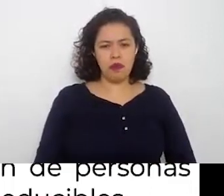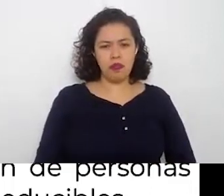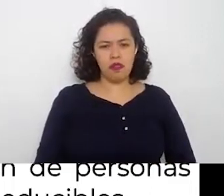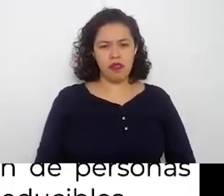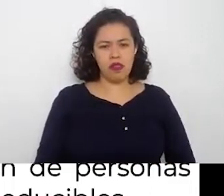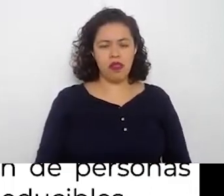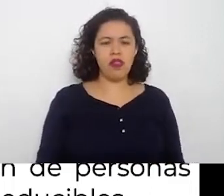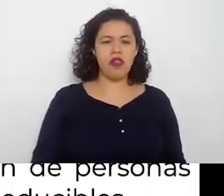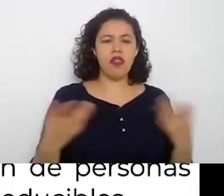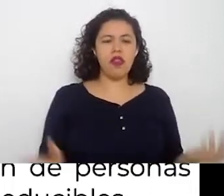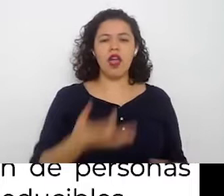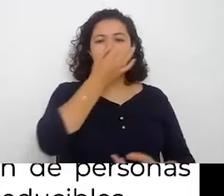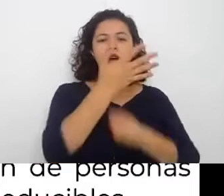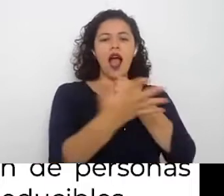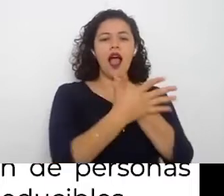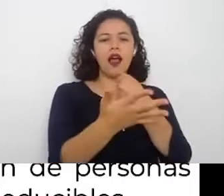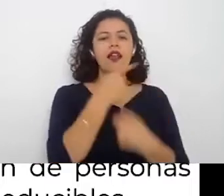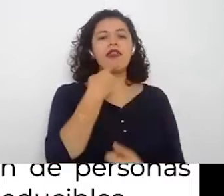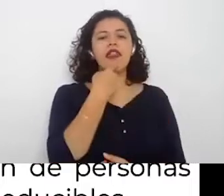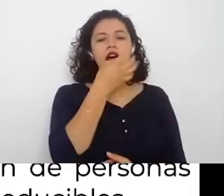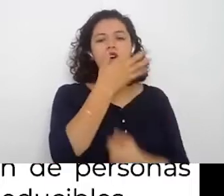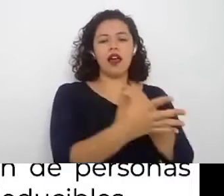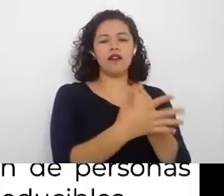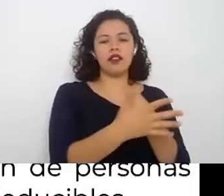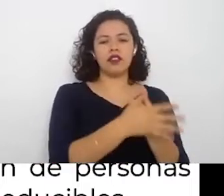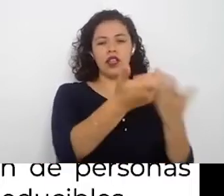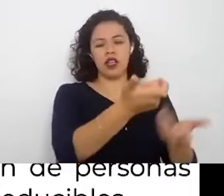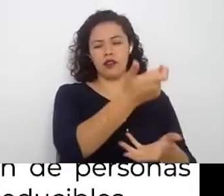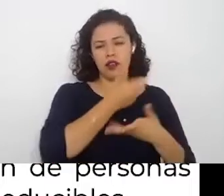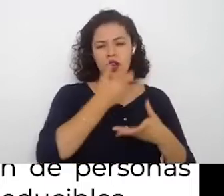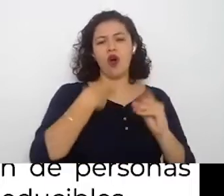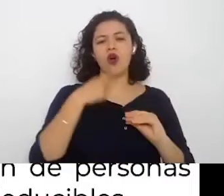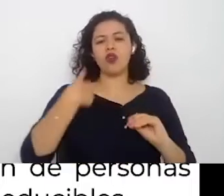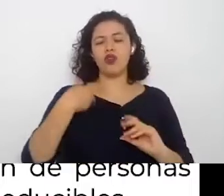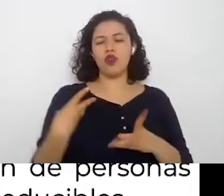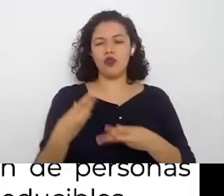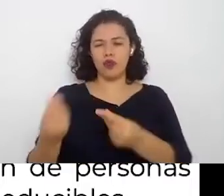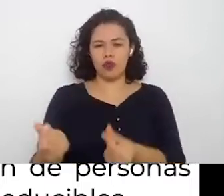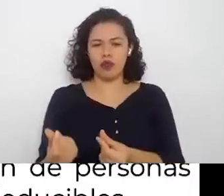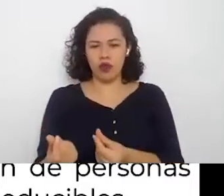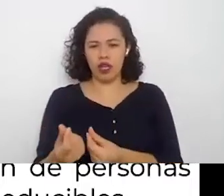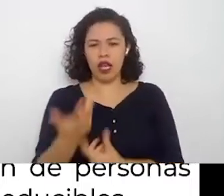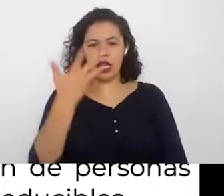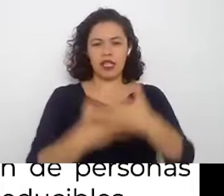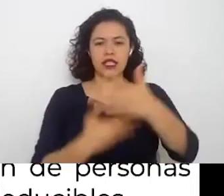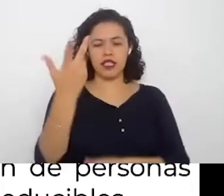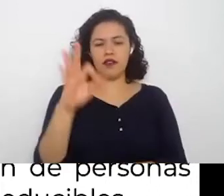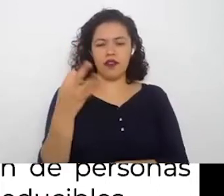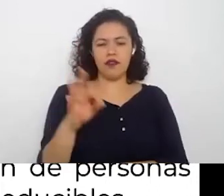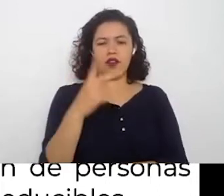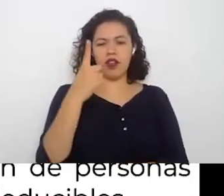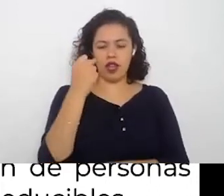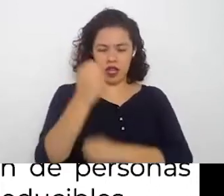a más tardar el 15 de febrero, es lo que comentamos hace un momento, de cada año. Hay que presentar